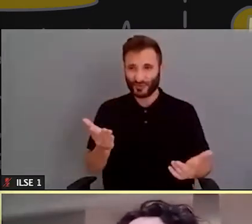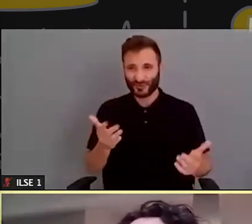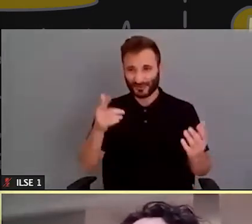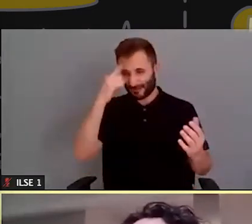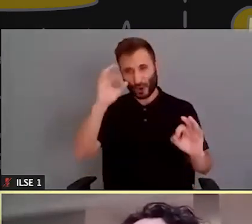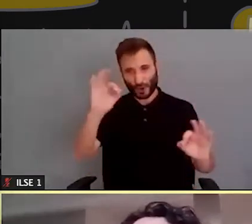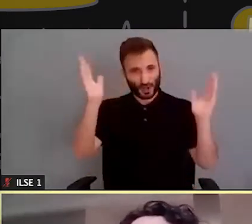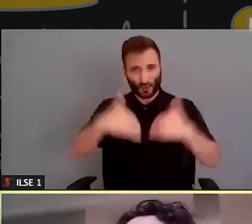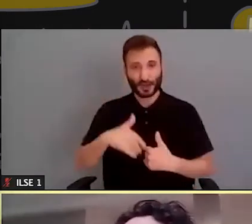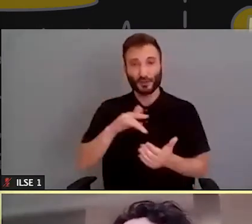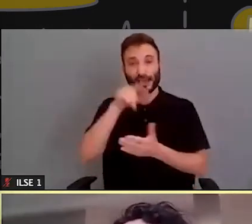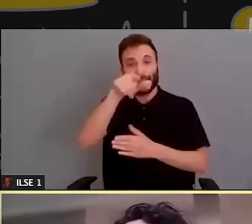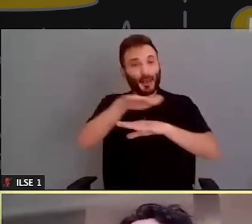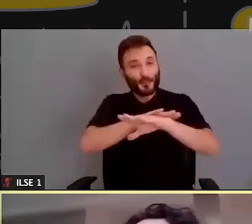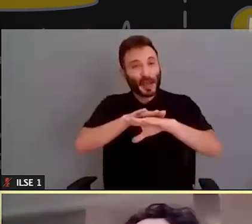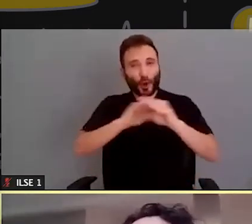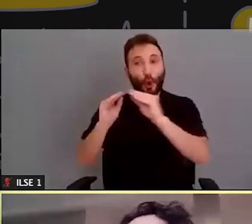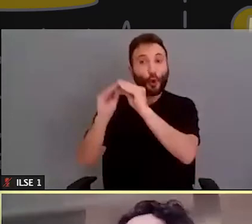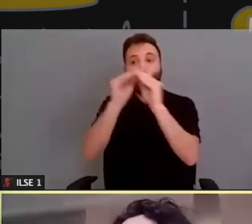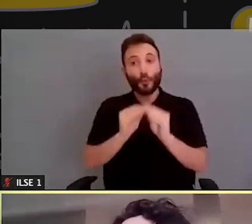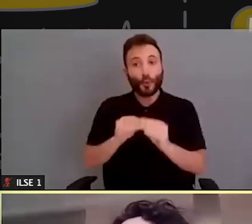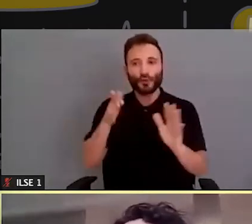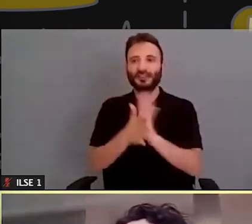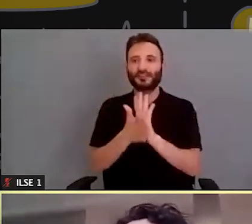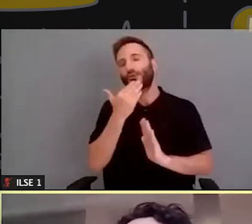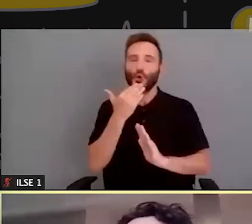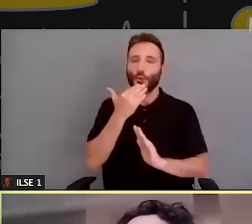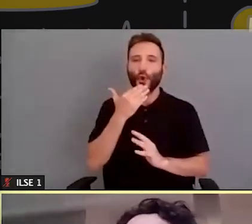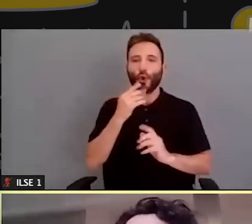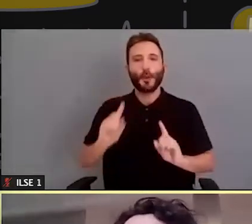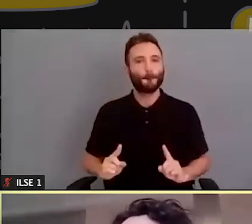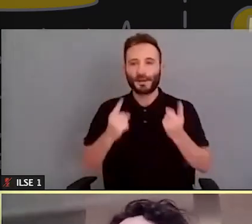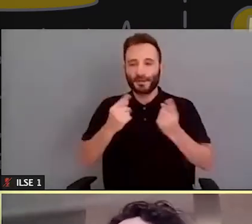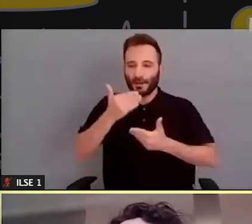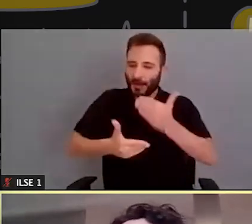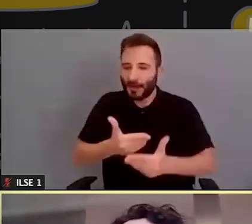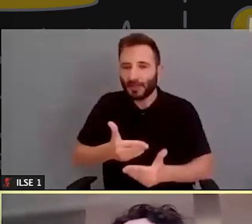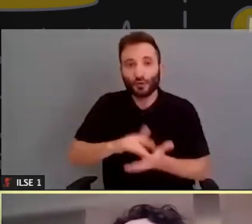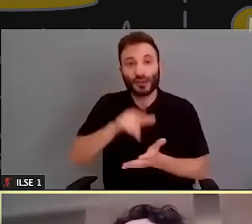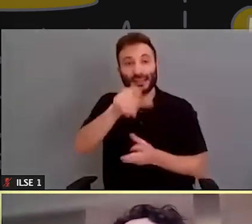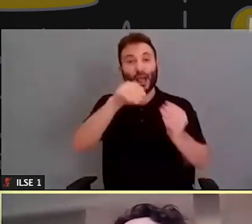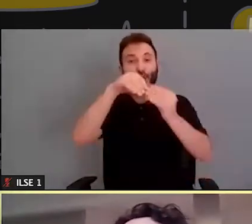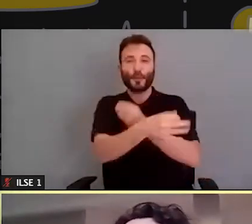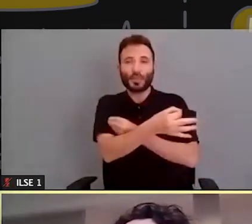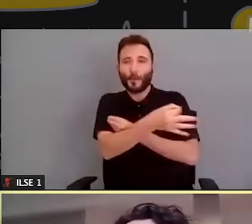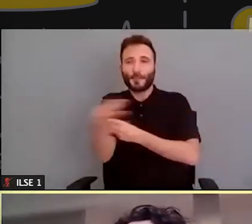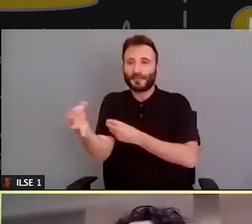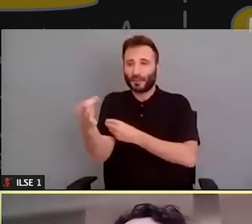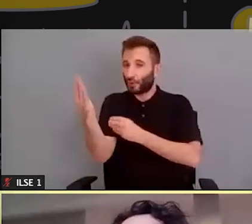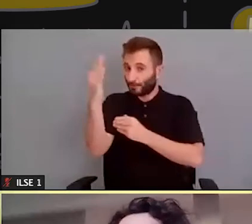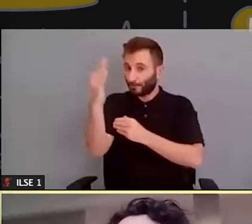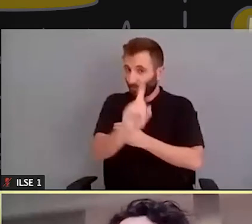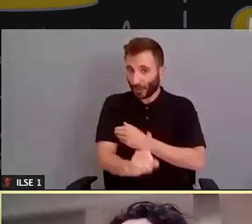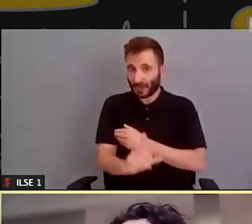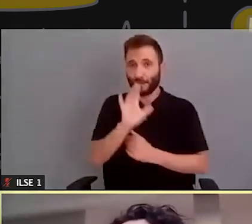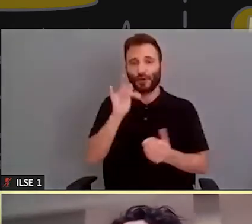pues, es un primer paso. Obviamente no es un documento perfecto, pero sí que es un primer paso, una